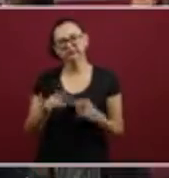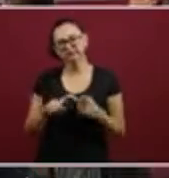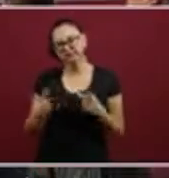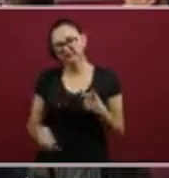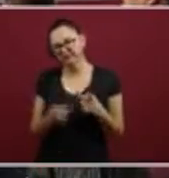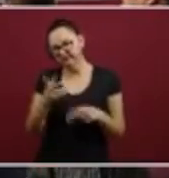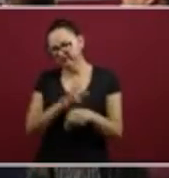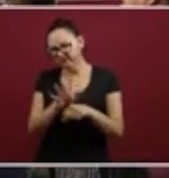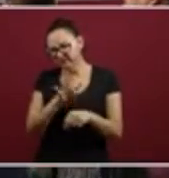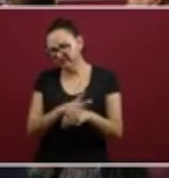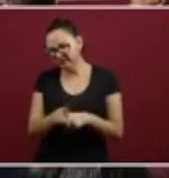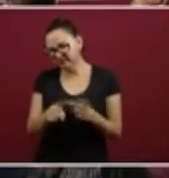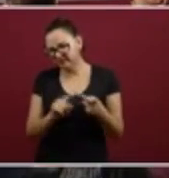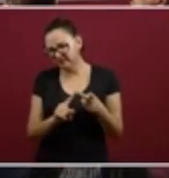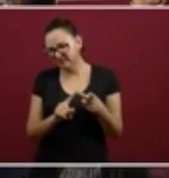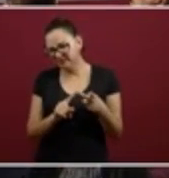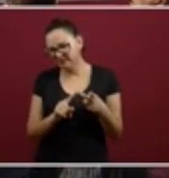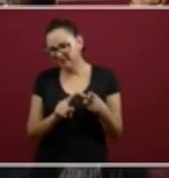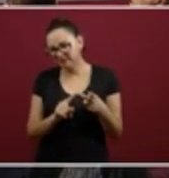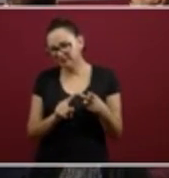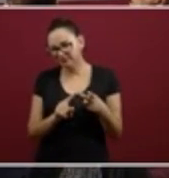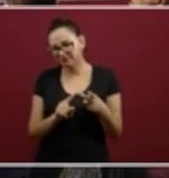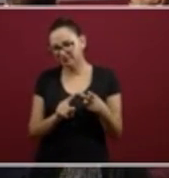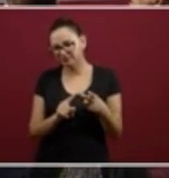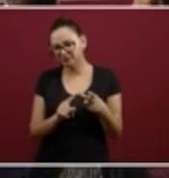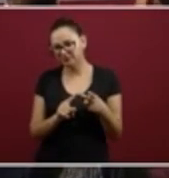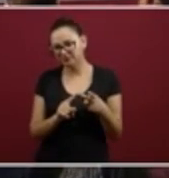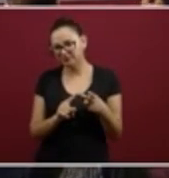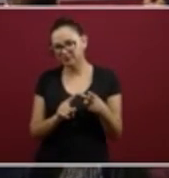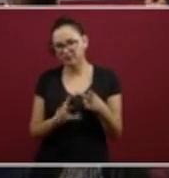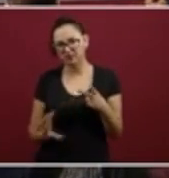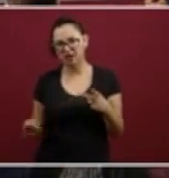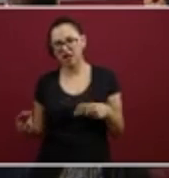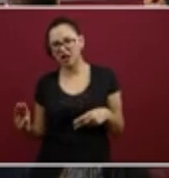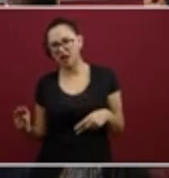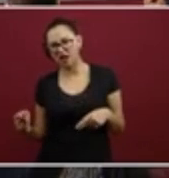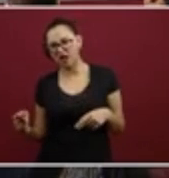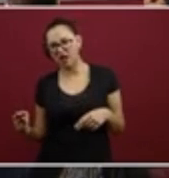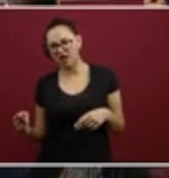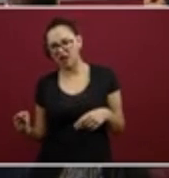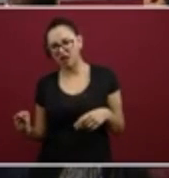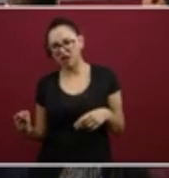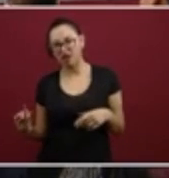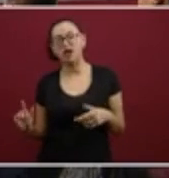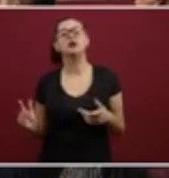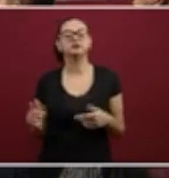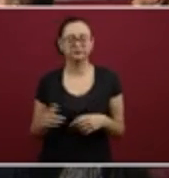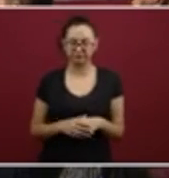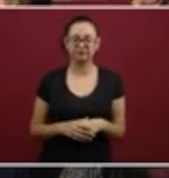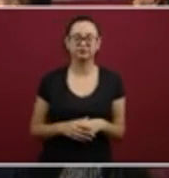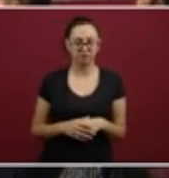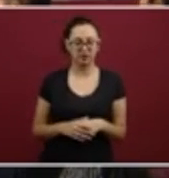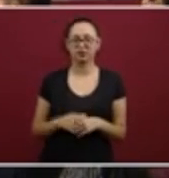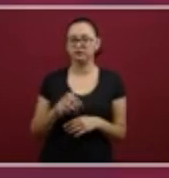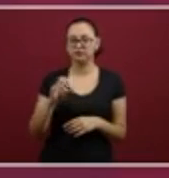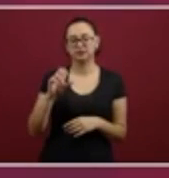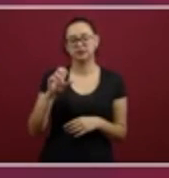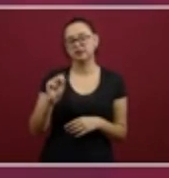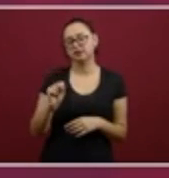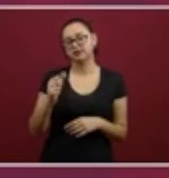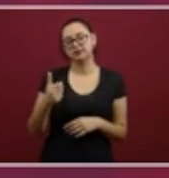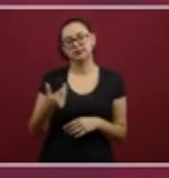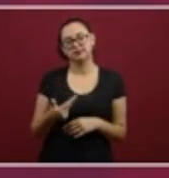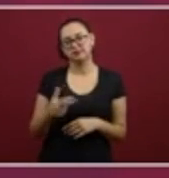es… Las plataformas… Sí, eso Hacienda ayer tomó esa decisión. Sí. Tienen